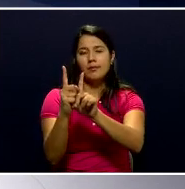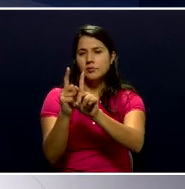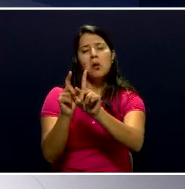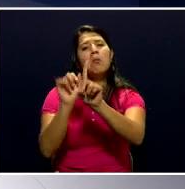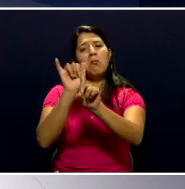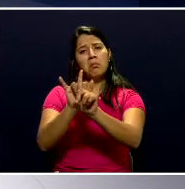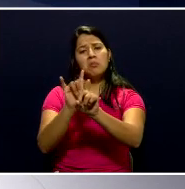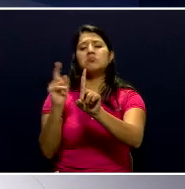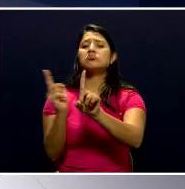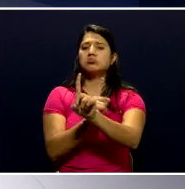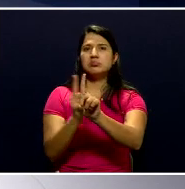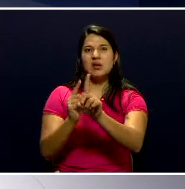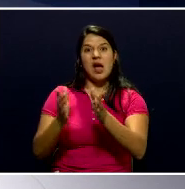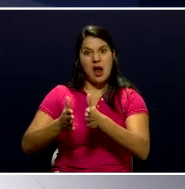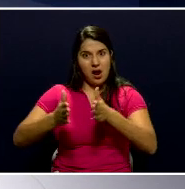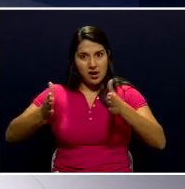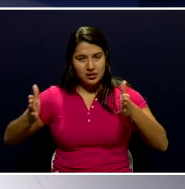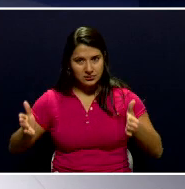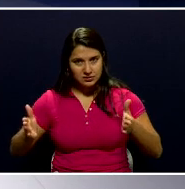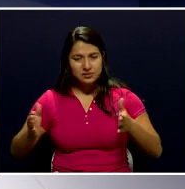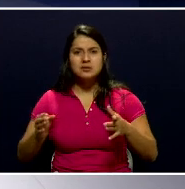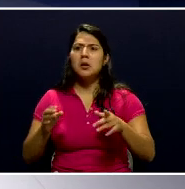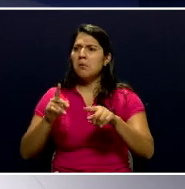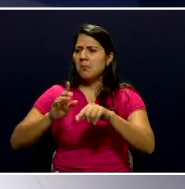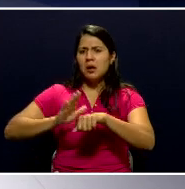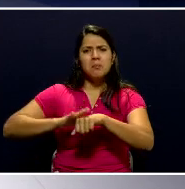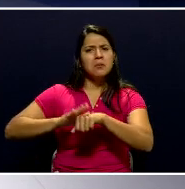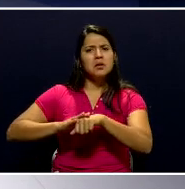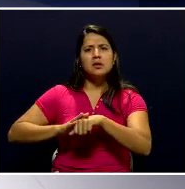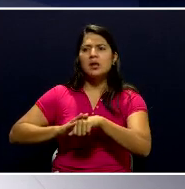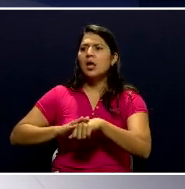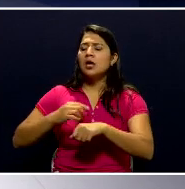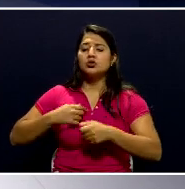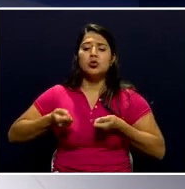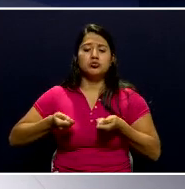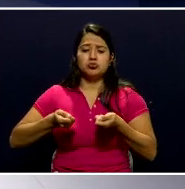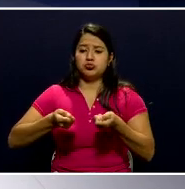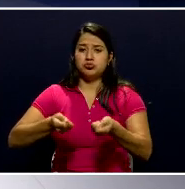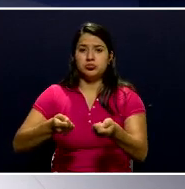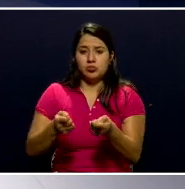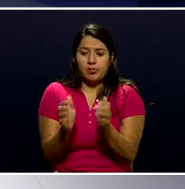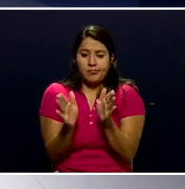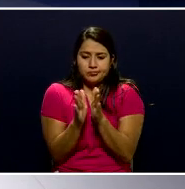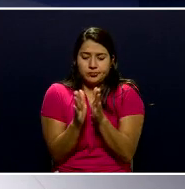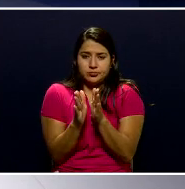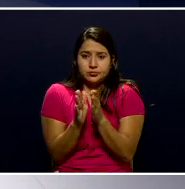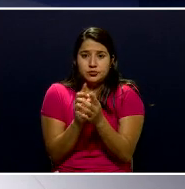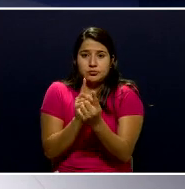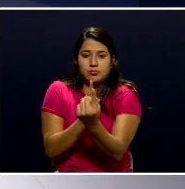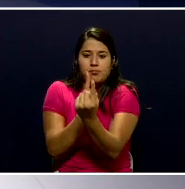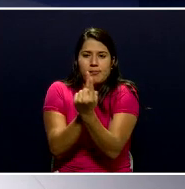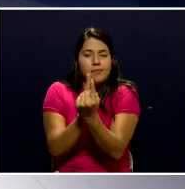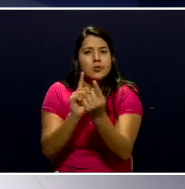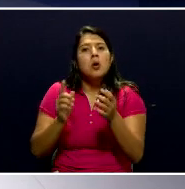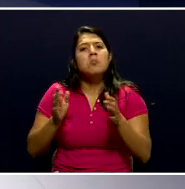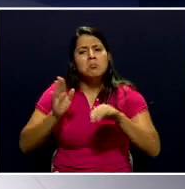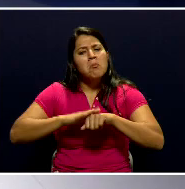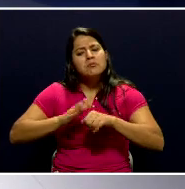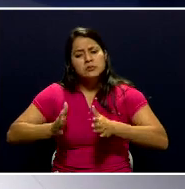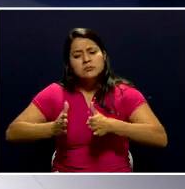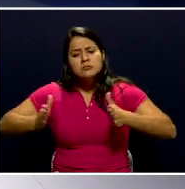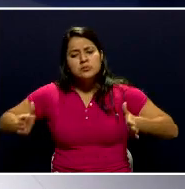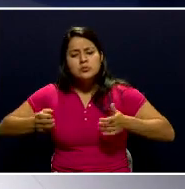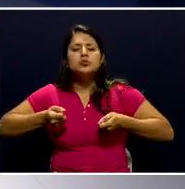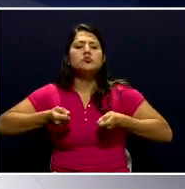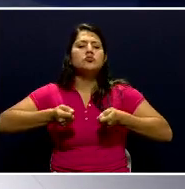son suficientemente anchas para permitir que se camine, que yo vaya con un cochecito, con un bebé, etc. Entonces, yo